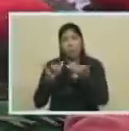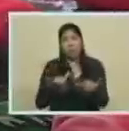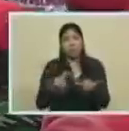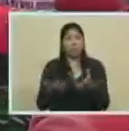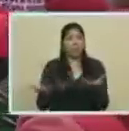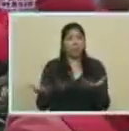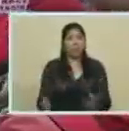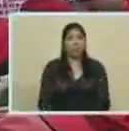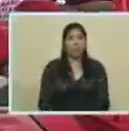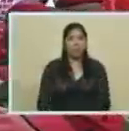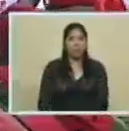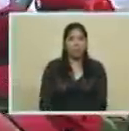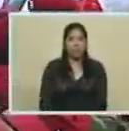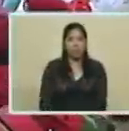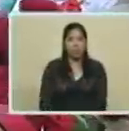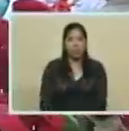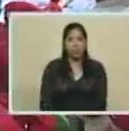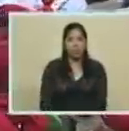Muchachas, muchachos,